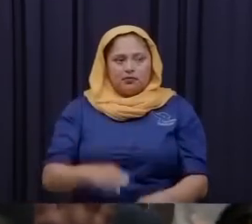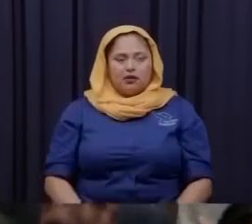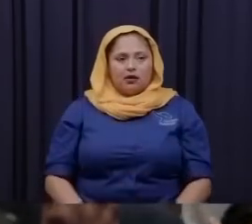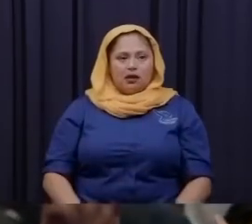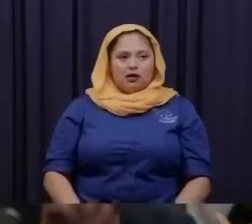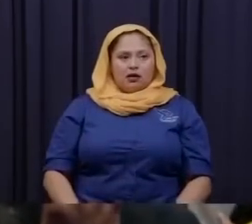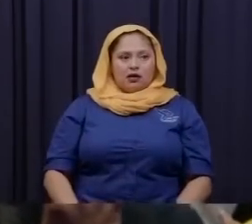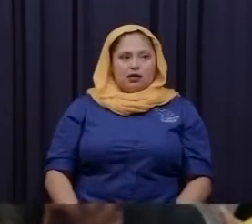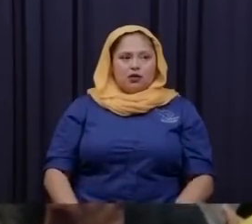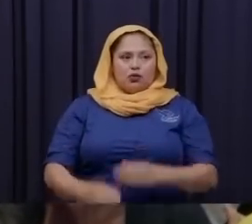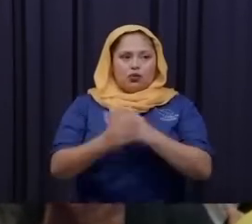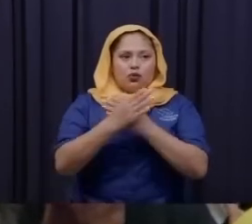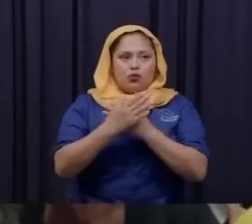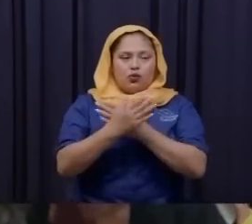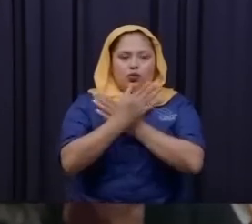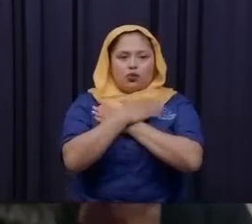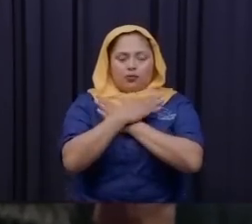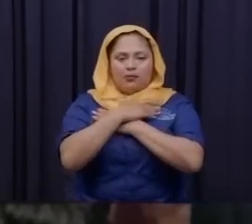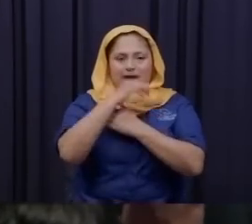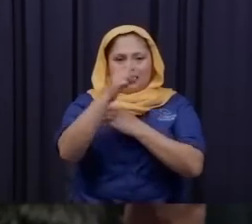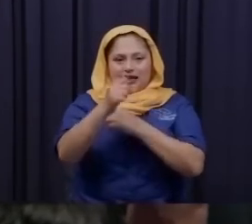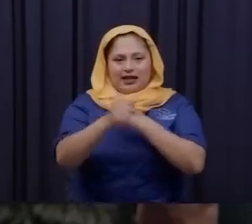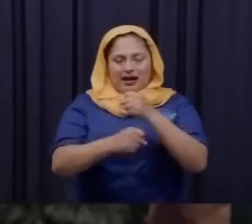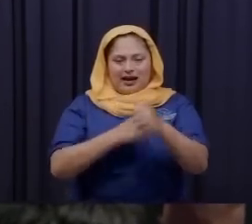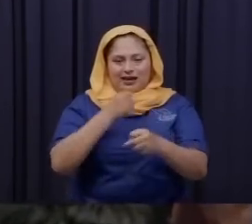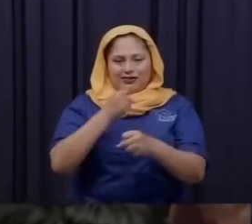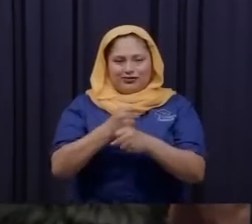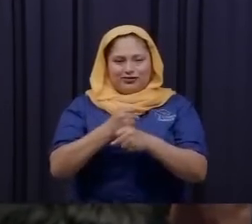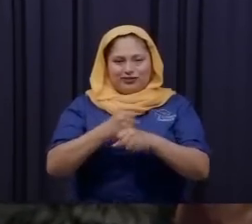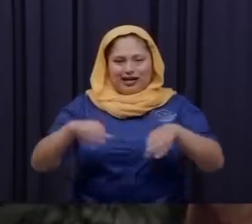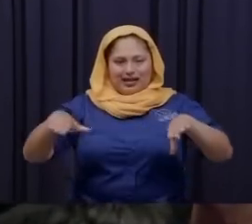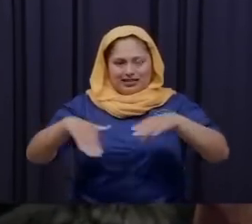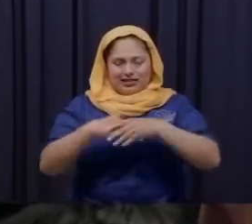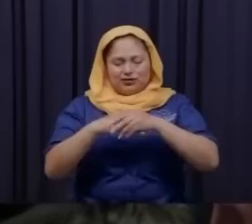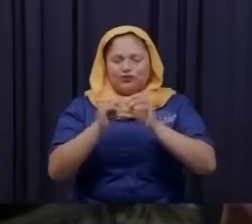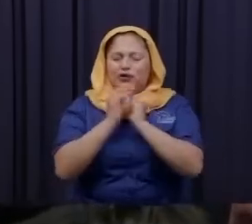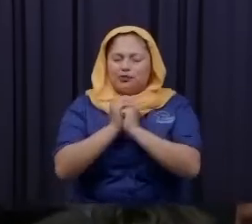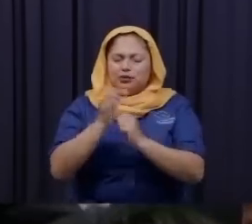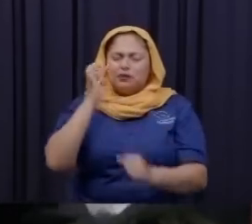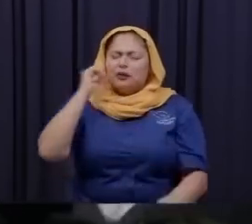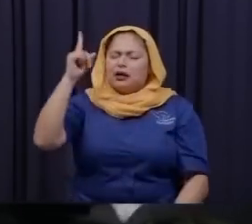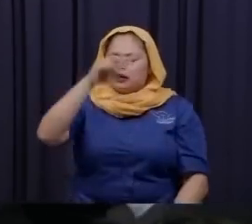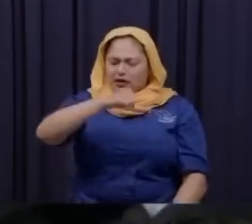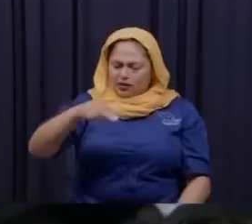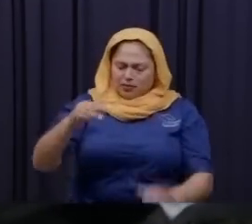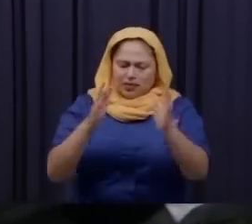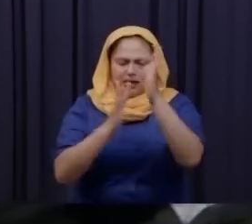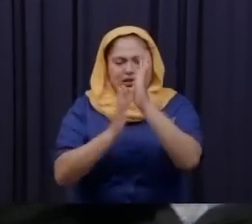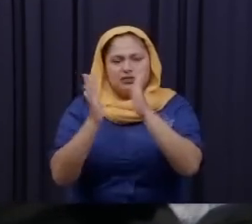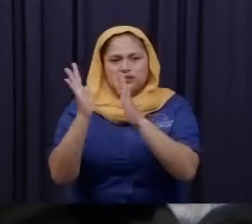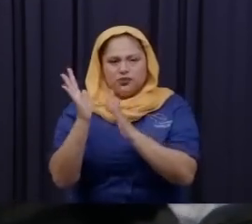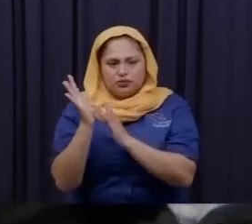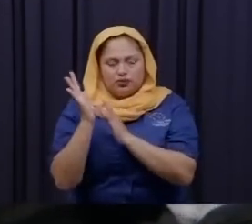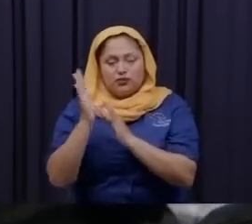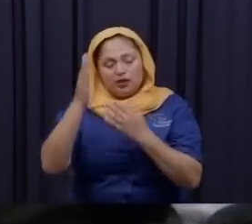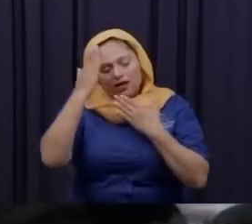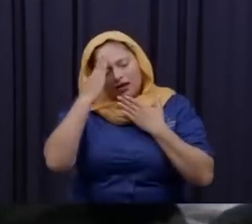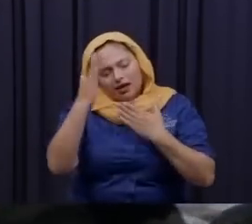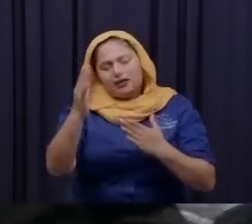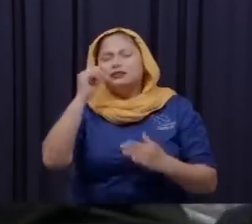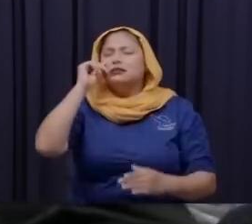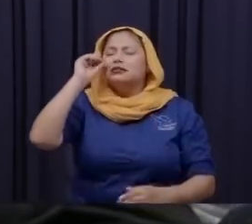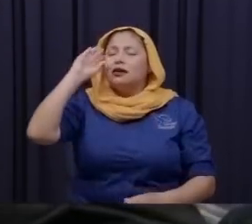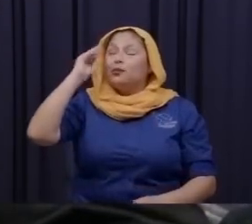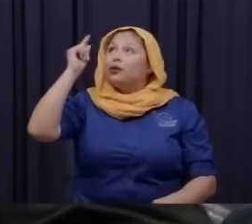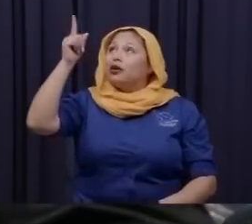Rodríguez, están cumpliendo 7 años de casados. Oremos. Padre, en el nombre de Jesús, gracias, Señor, porque